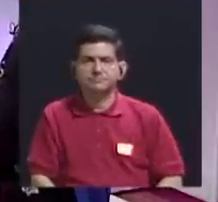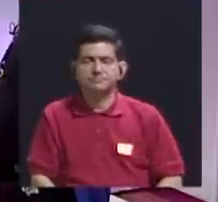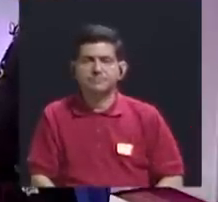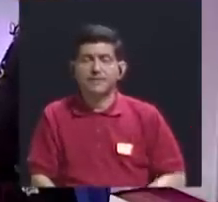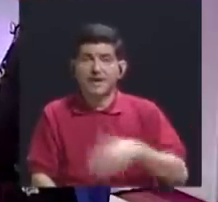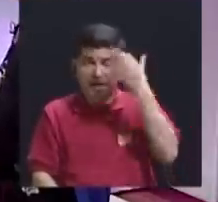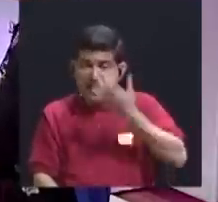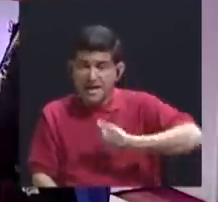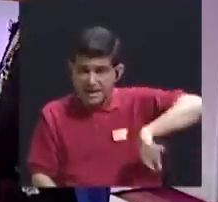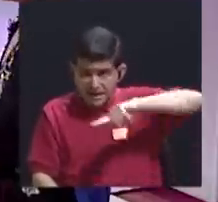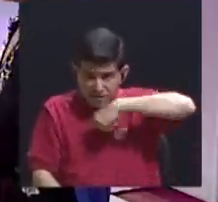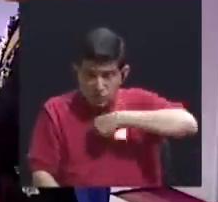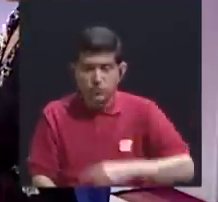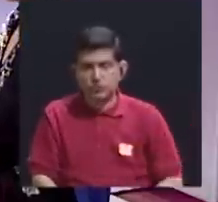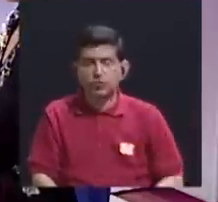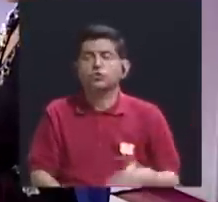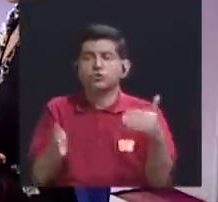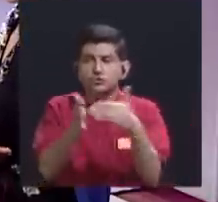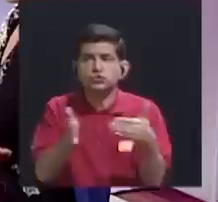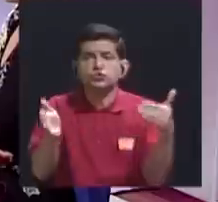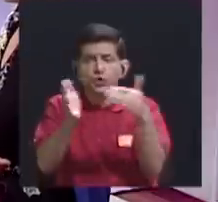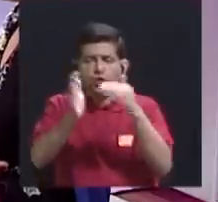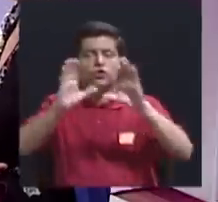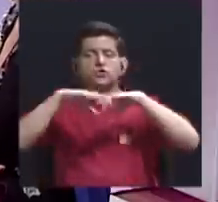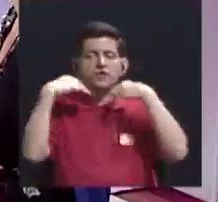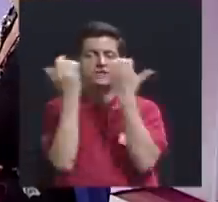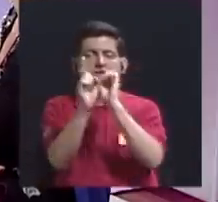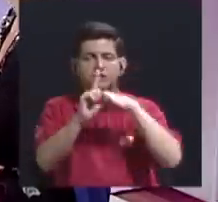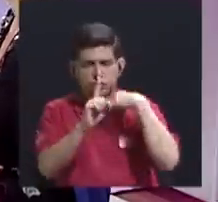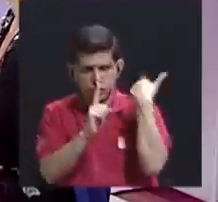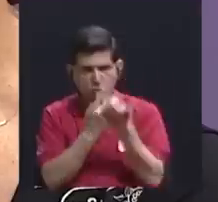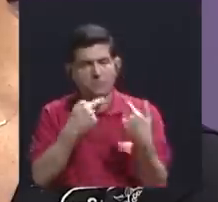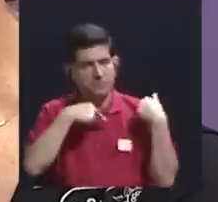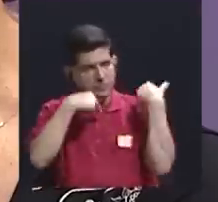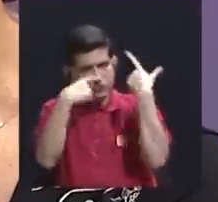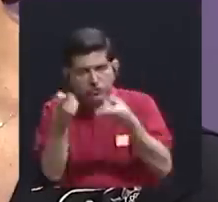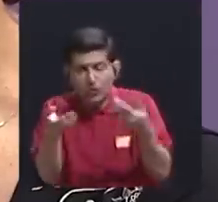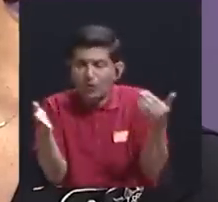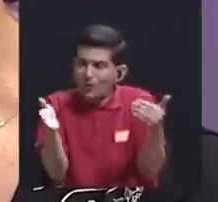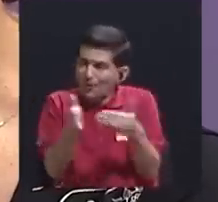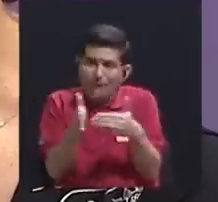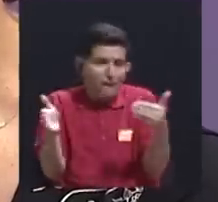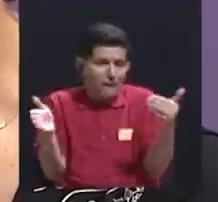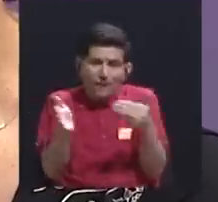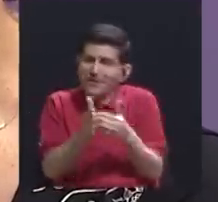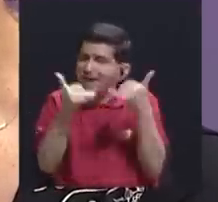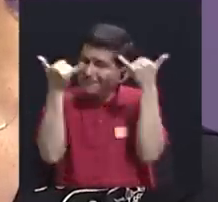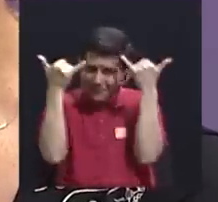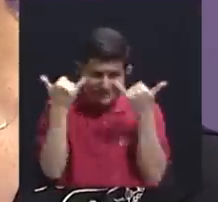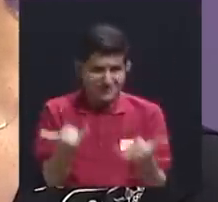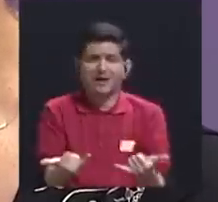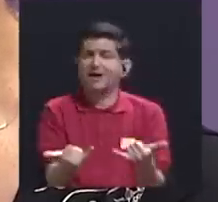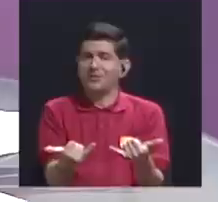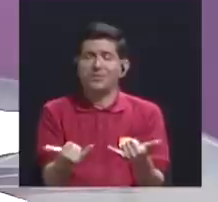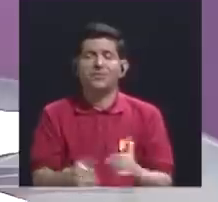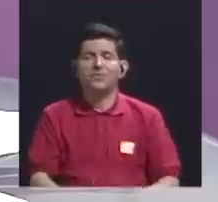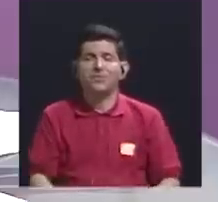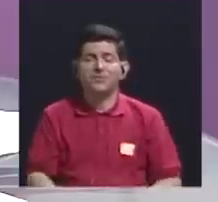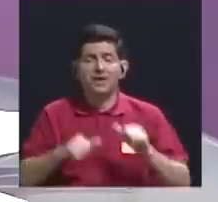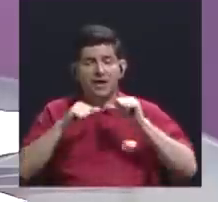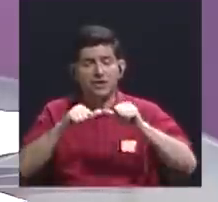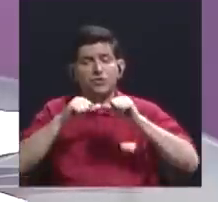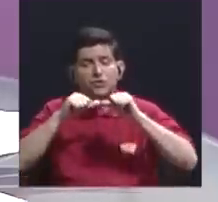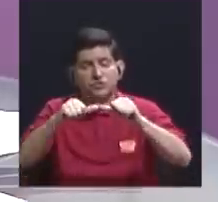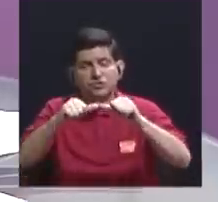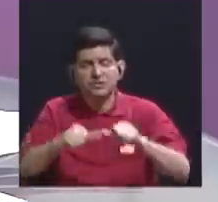y creemos que si se vuelve a llevar a la comisión sociales y volverán ahora los los sucesores